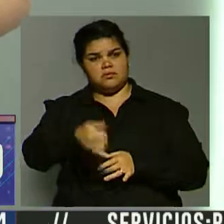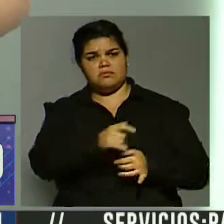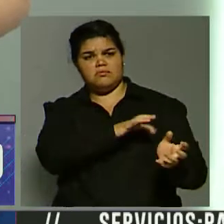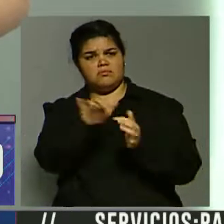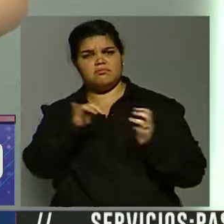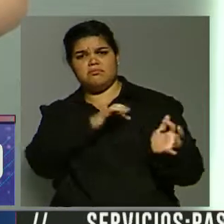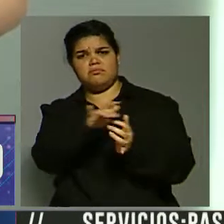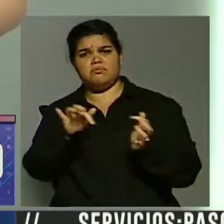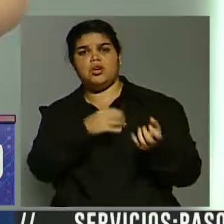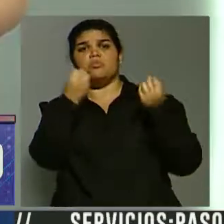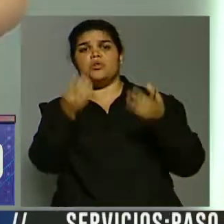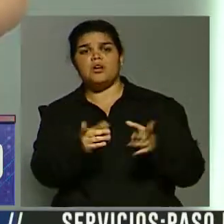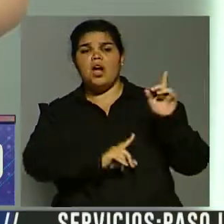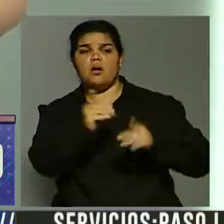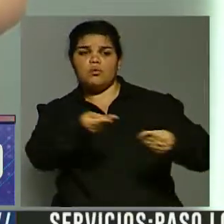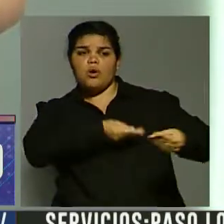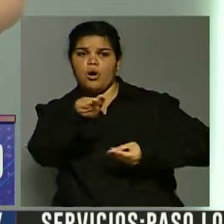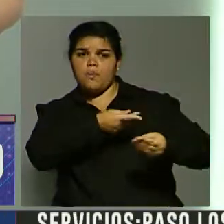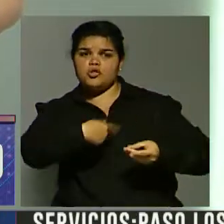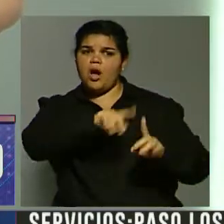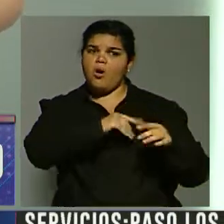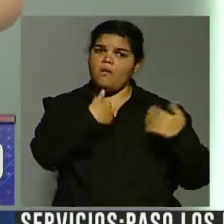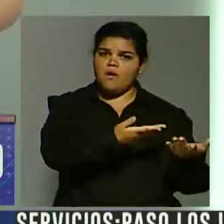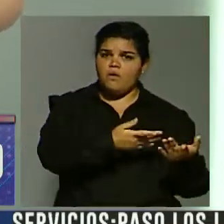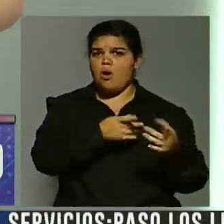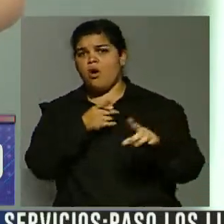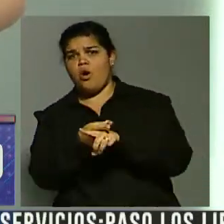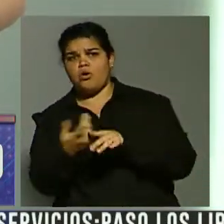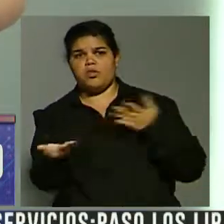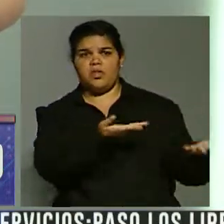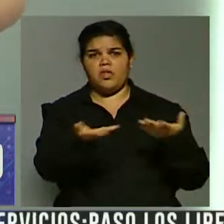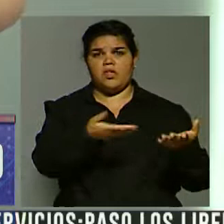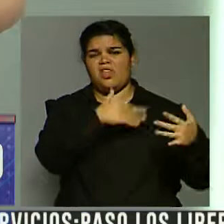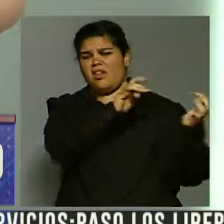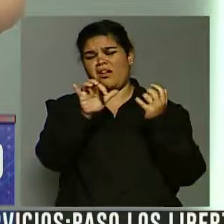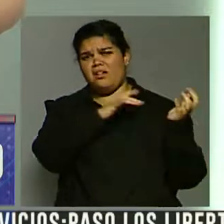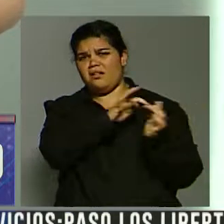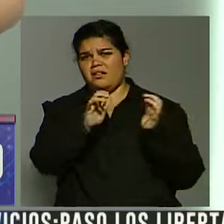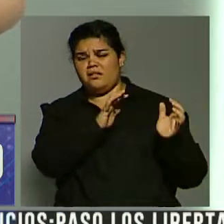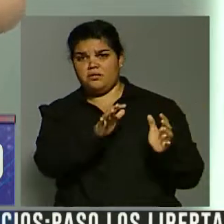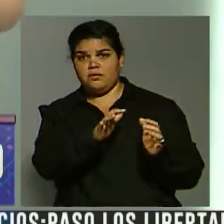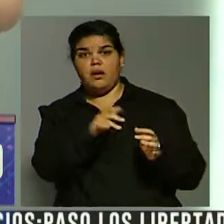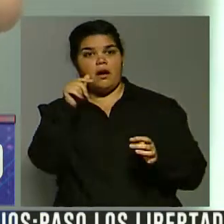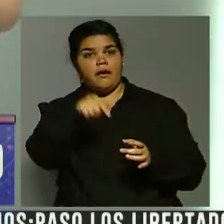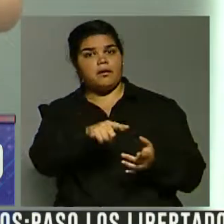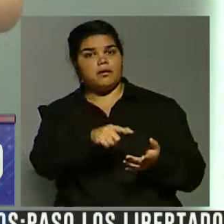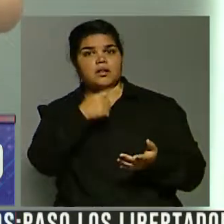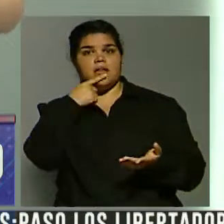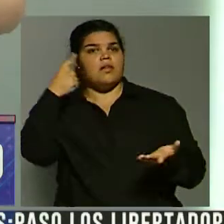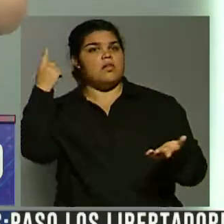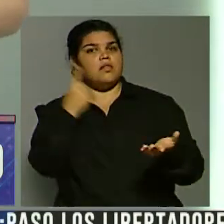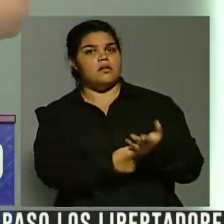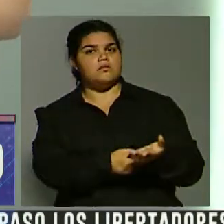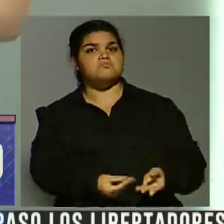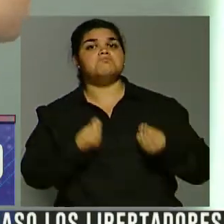desde algunos sectores del comercio estaban a favor, otros en contra en cuanto a esta discusión. ¿Y cuál fue la medida a la cual se llegó y se